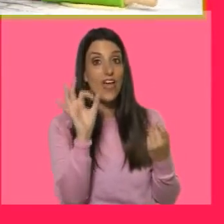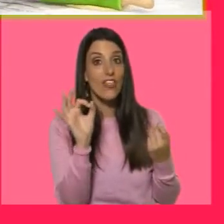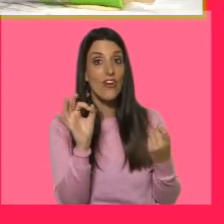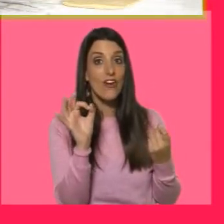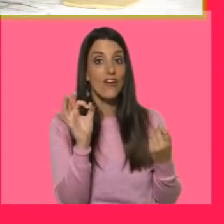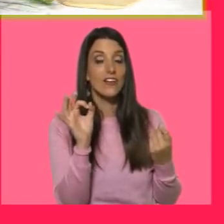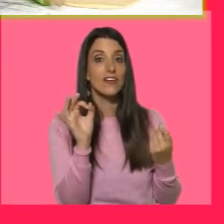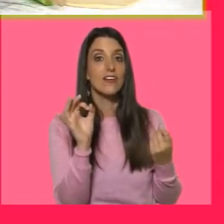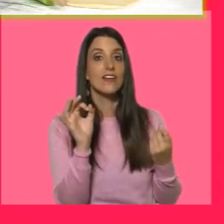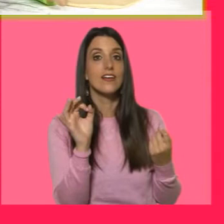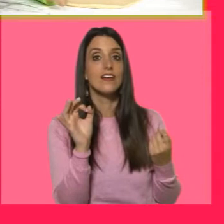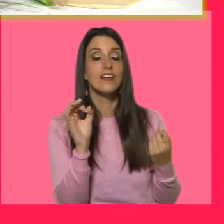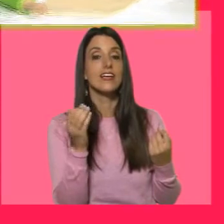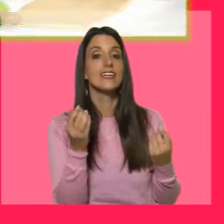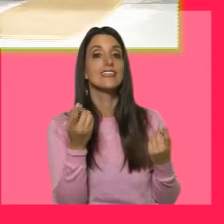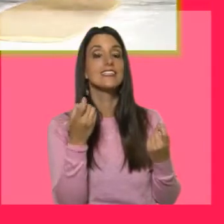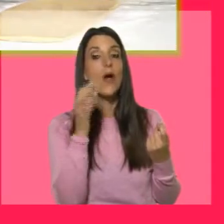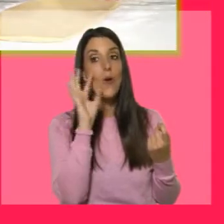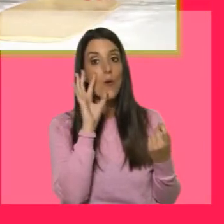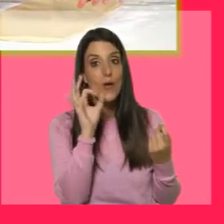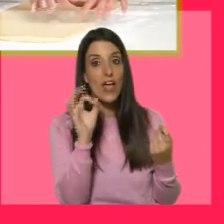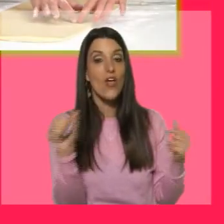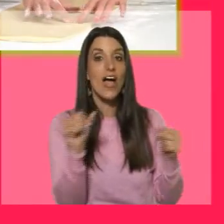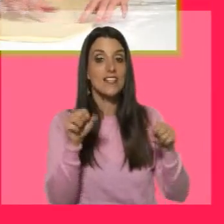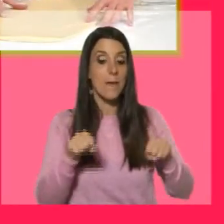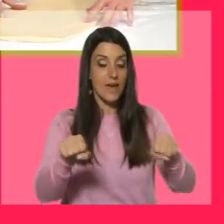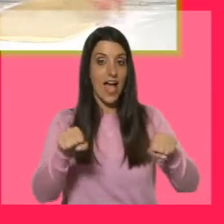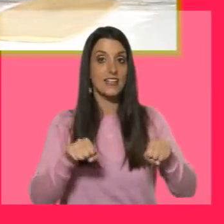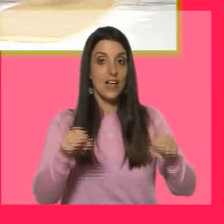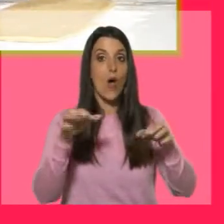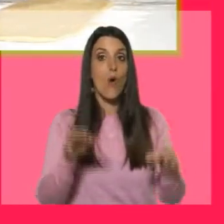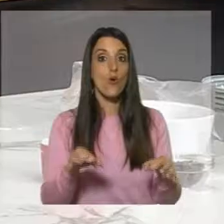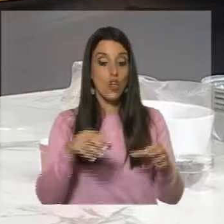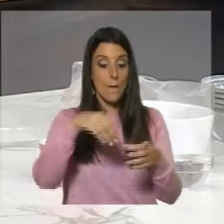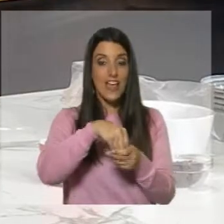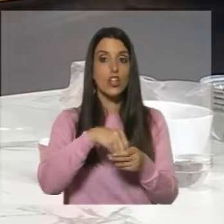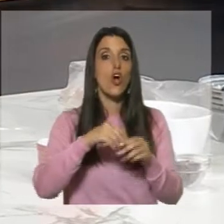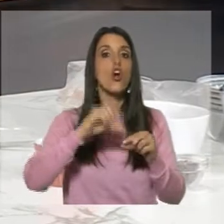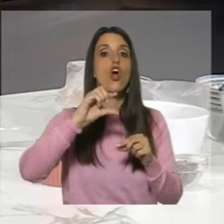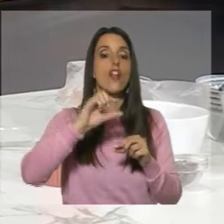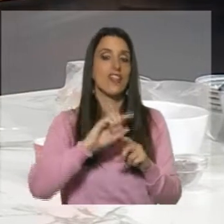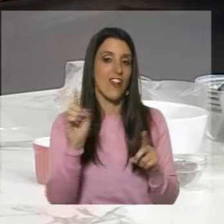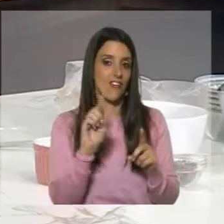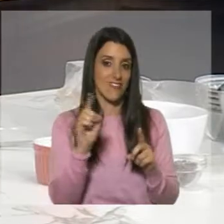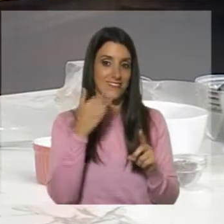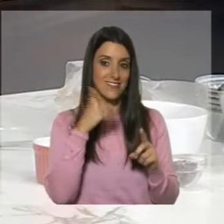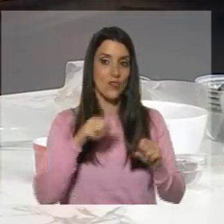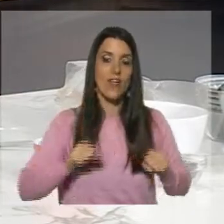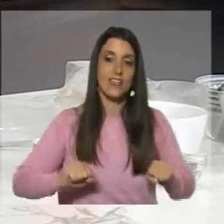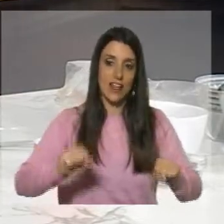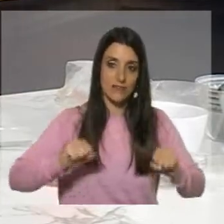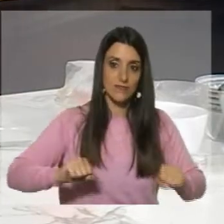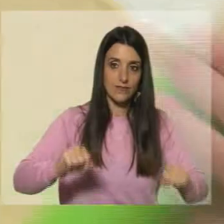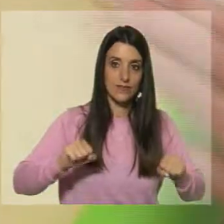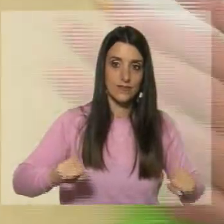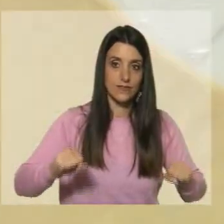¿Qué tenés que hacer, Paula? ¿Qué tenés que tener cuidado cuando vos amasás así? Que la parte del centro no te quede más gordita. Ah. Porque claro, vos estirás de acá y vas.